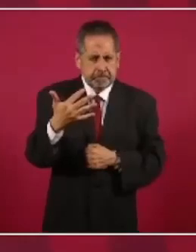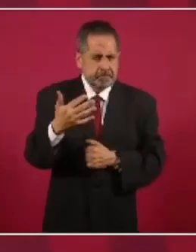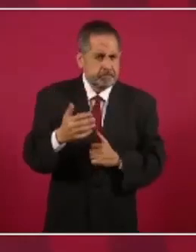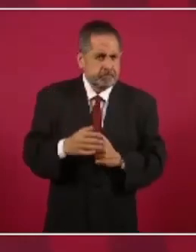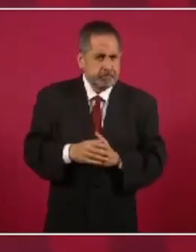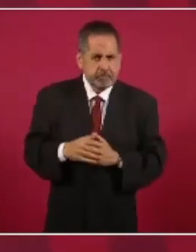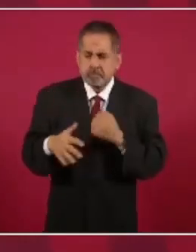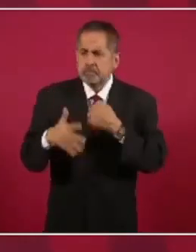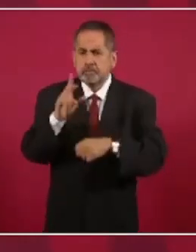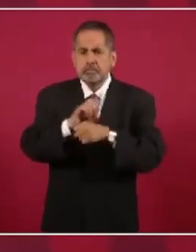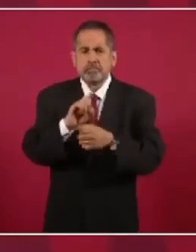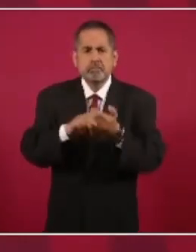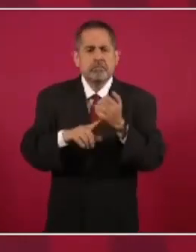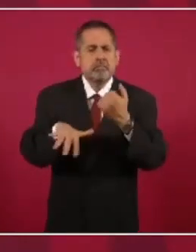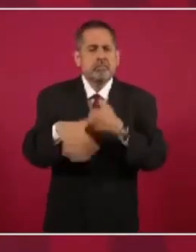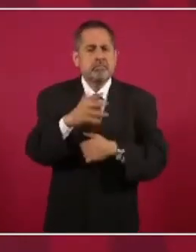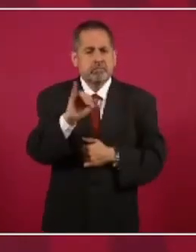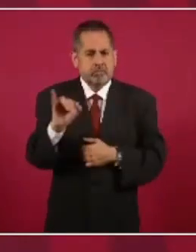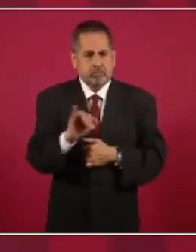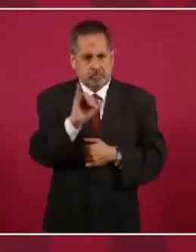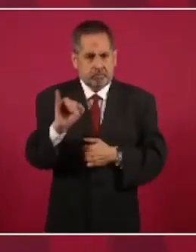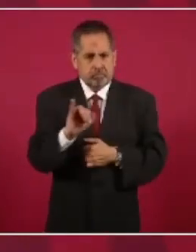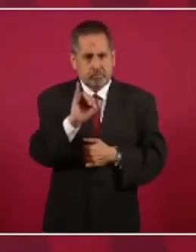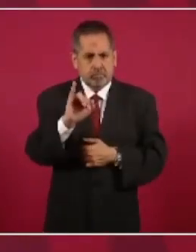¿qué jueves? Sí,